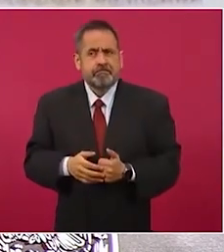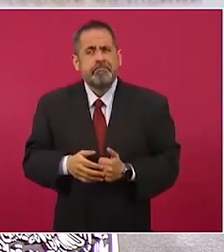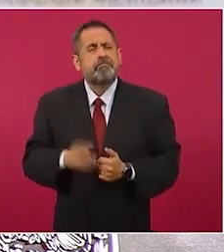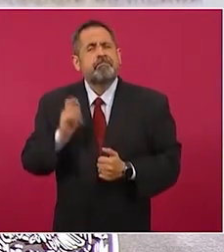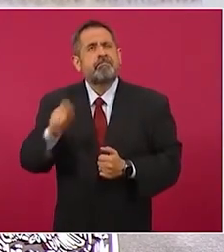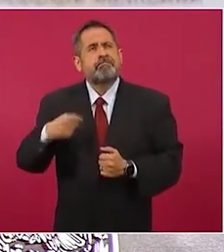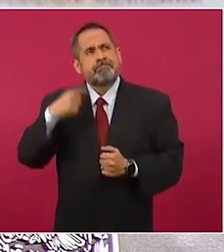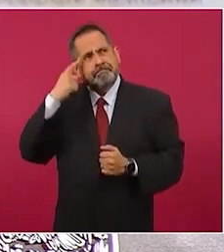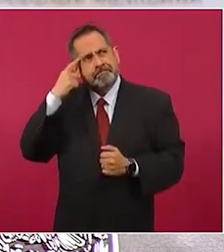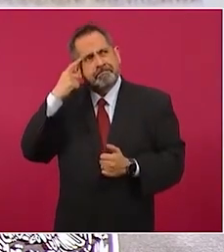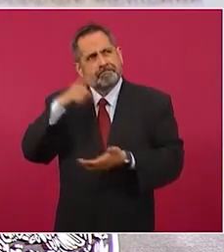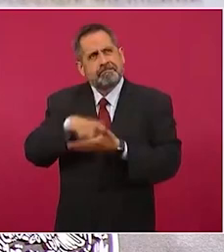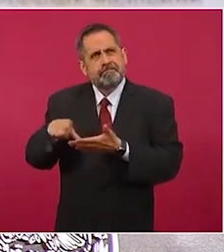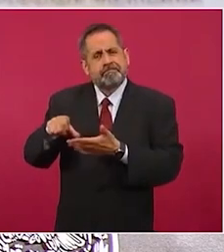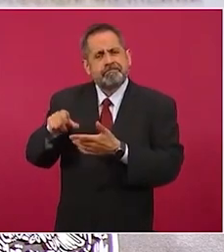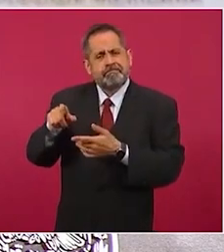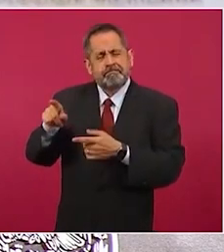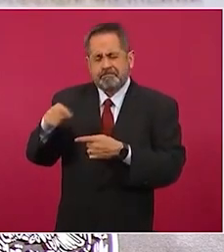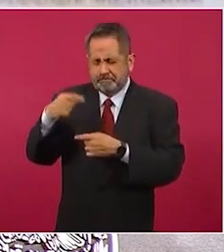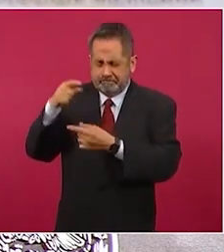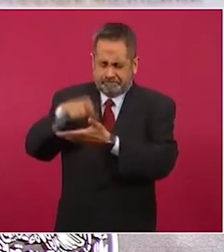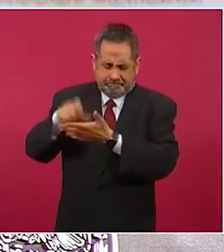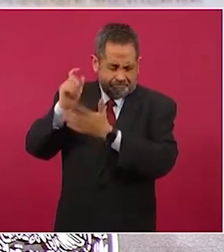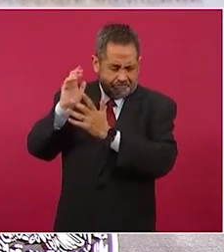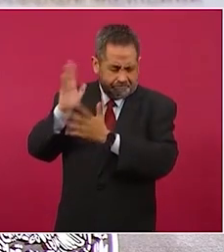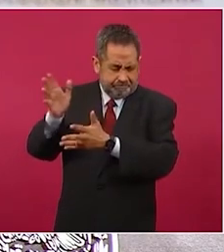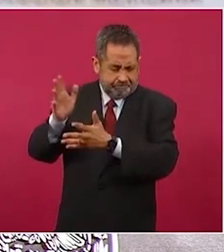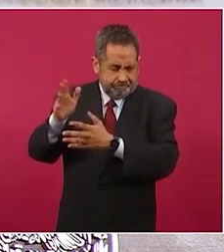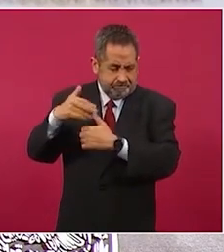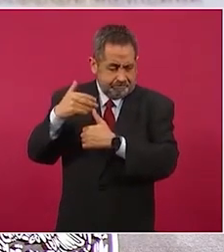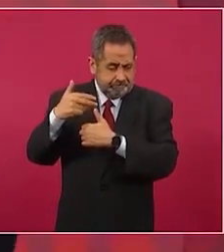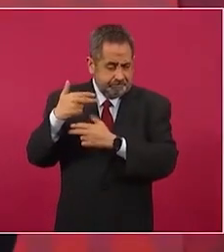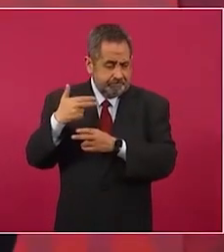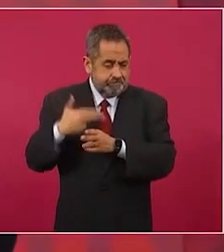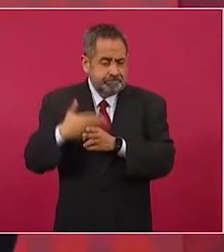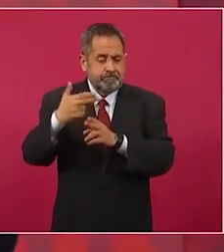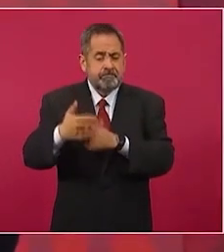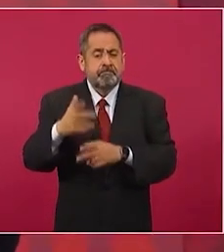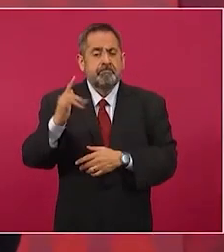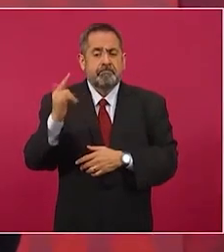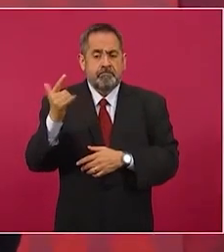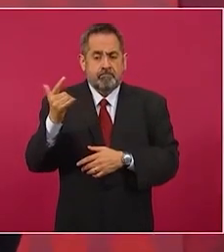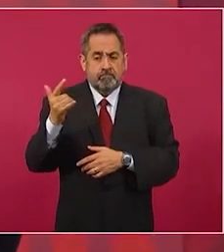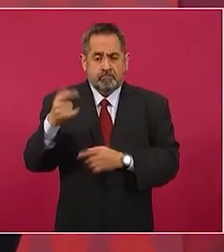hasta el mes de julio